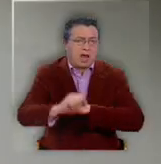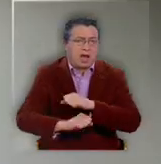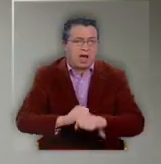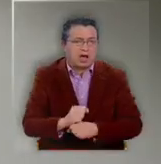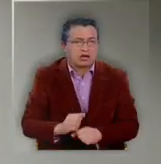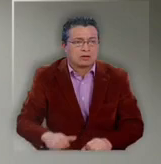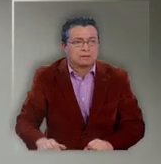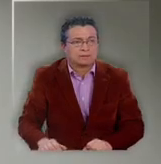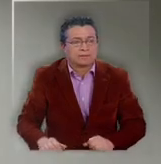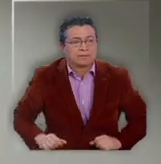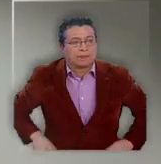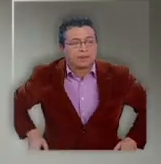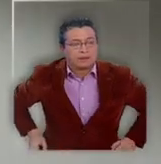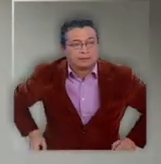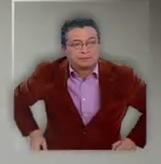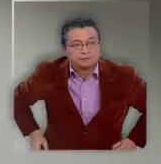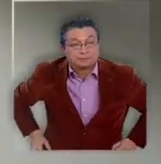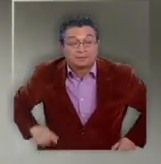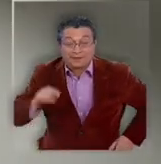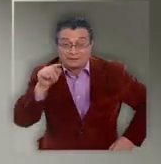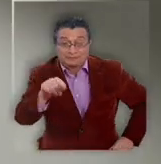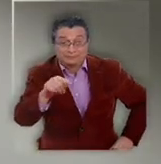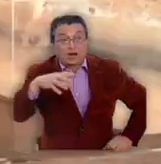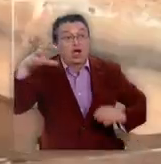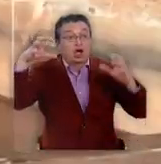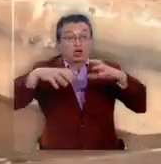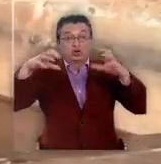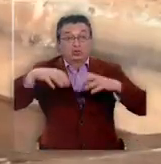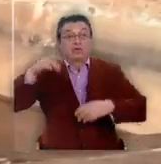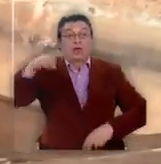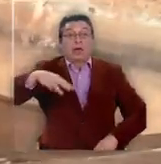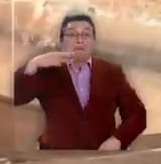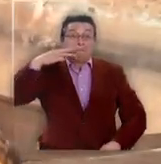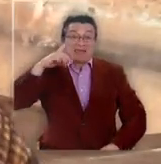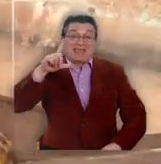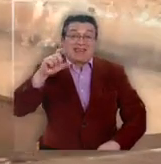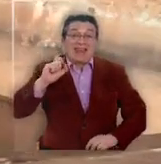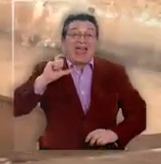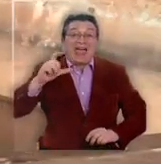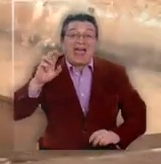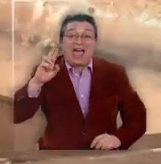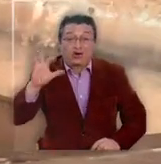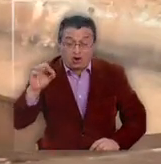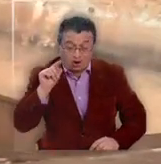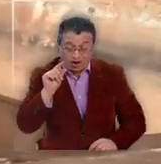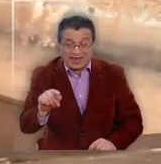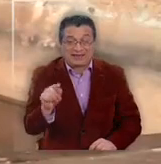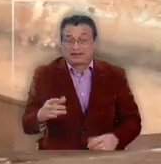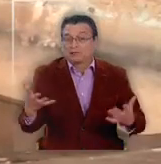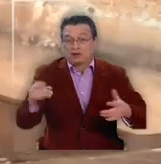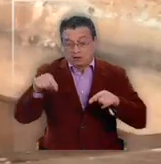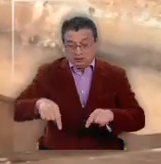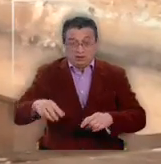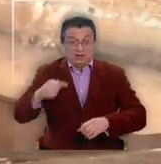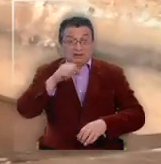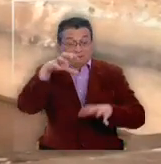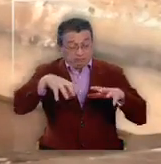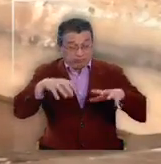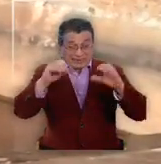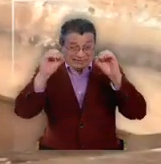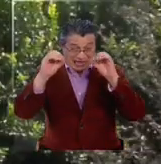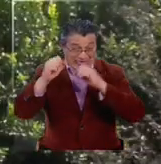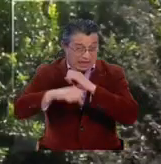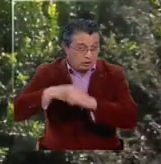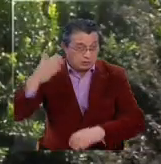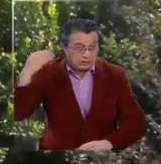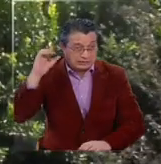años. Estas son las lluvias del milagro. Del milagro, porque esta zona no había llovido nada el año